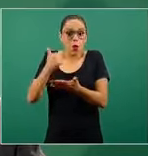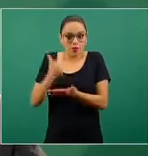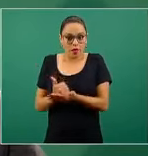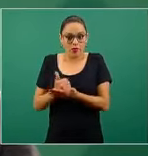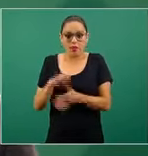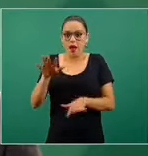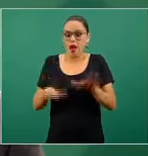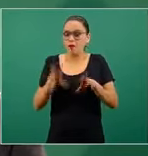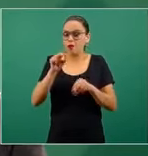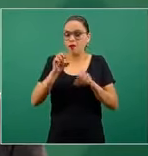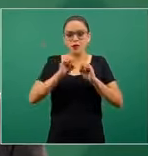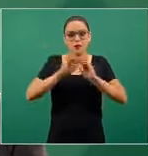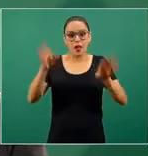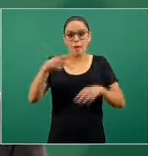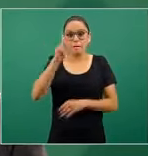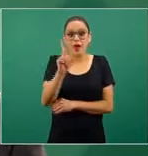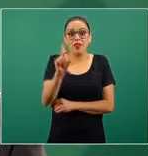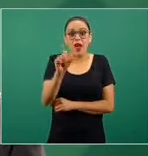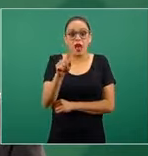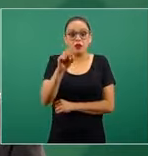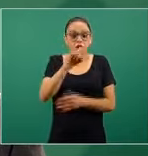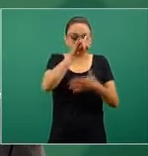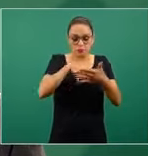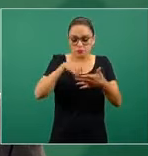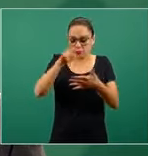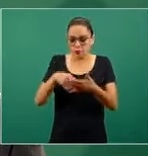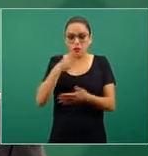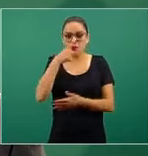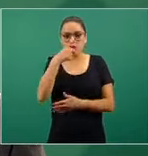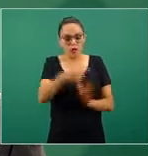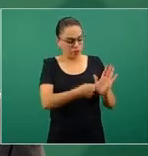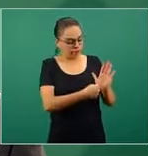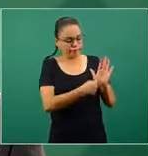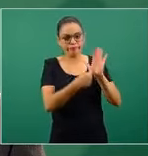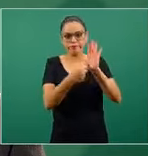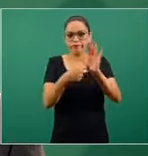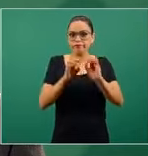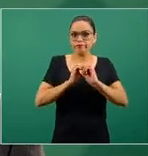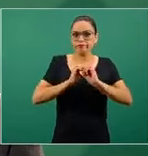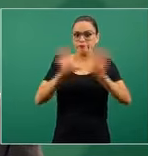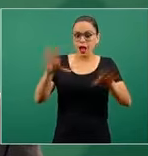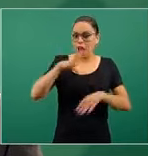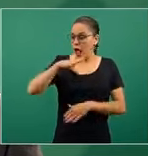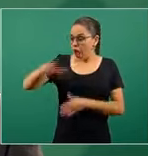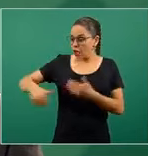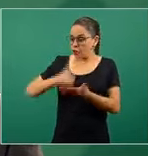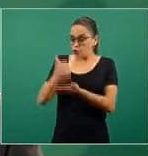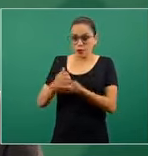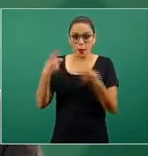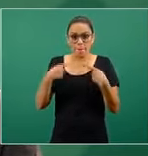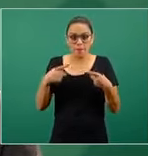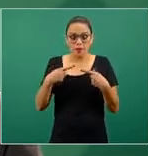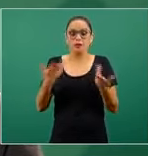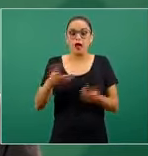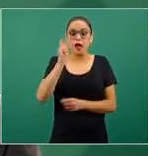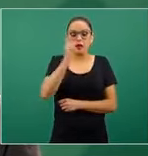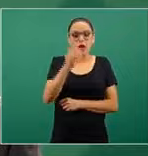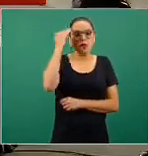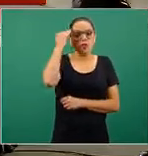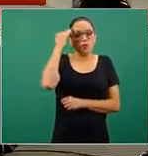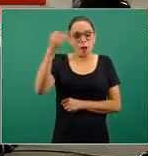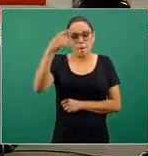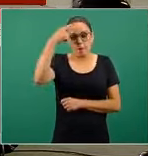tan claro, pero los datos sí son muy claros. En donde hay zonas urbanas tenemos tiempos de desplazamiento y